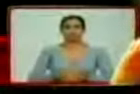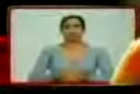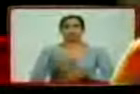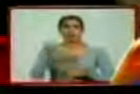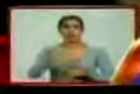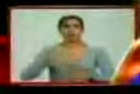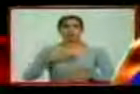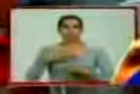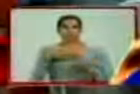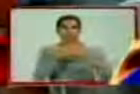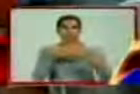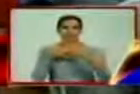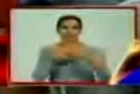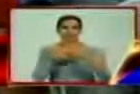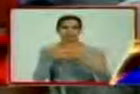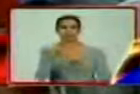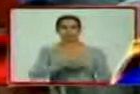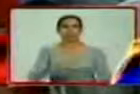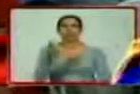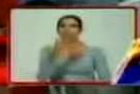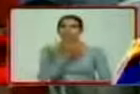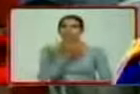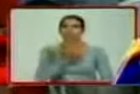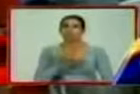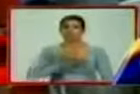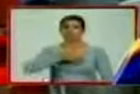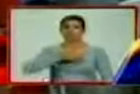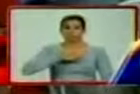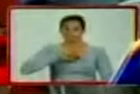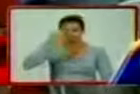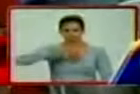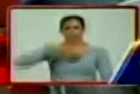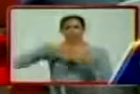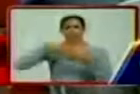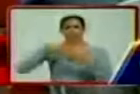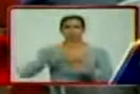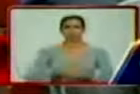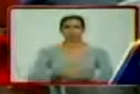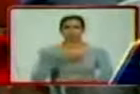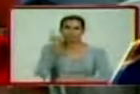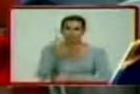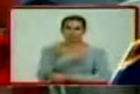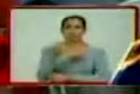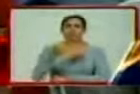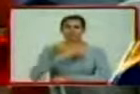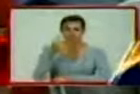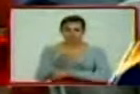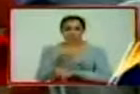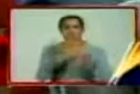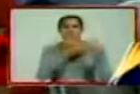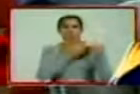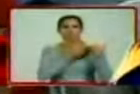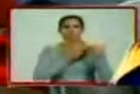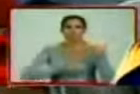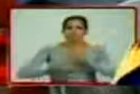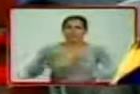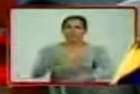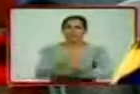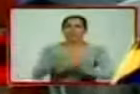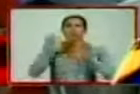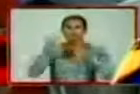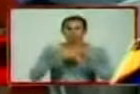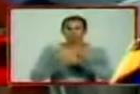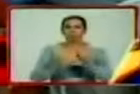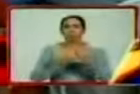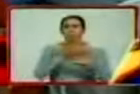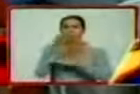la batalla. Como revolucionarios estamos obligados a tomar con más fuerza las calles, nuestros